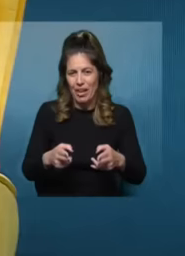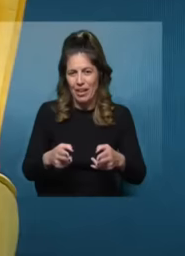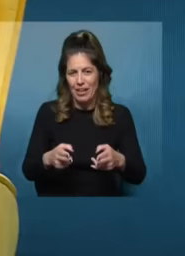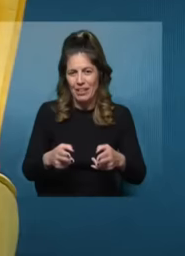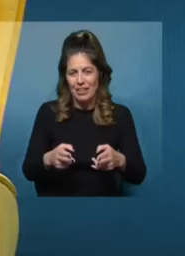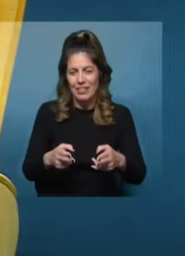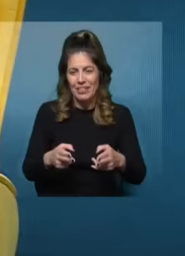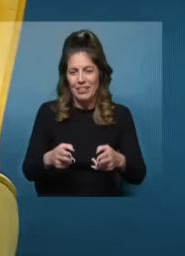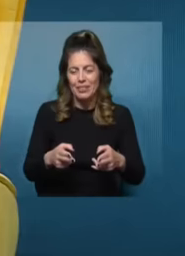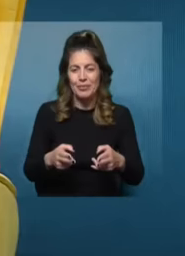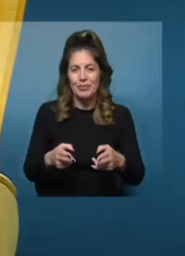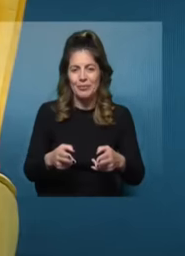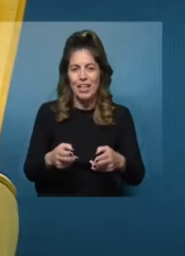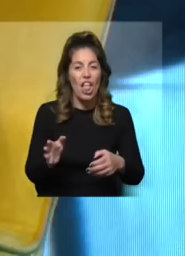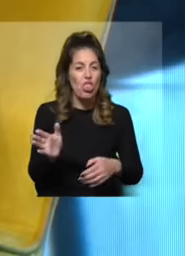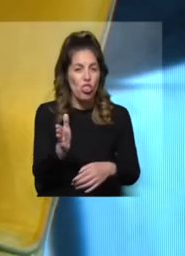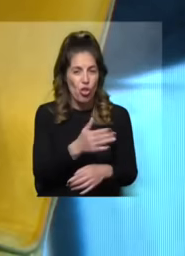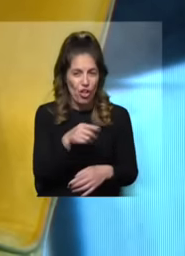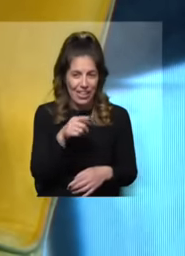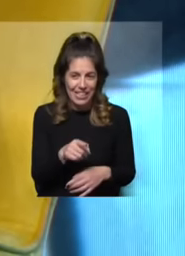bueno. Y todas esas